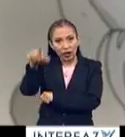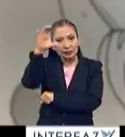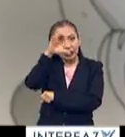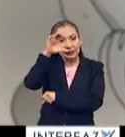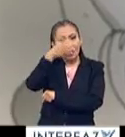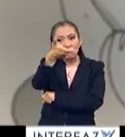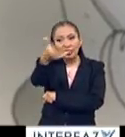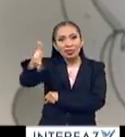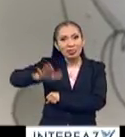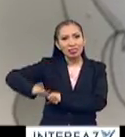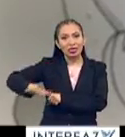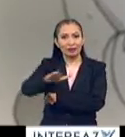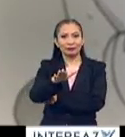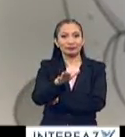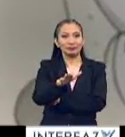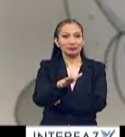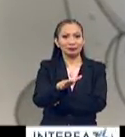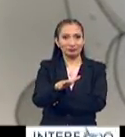ciencias agrícolas,